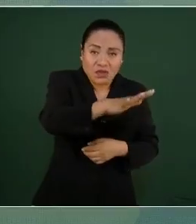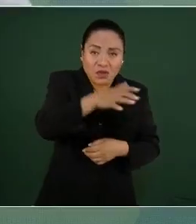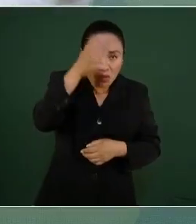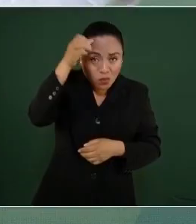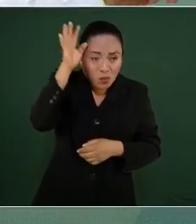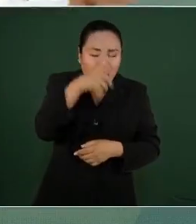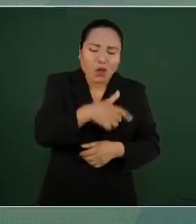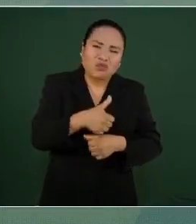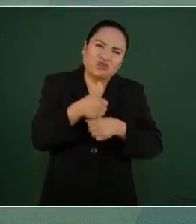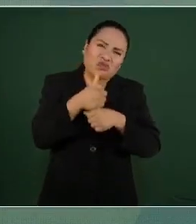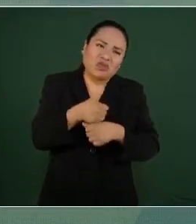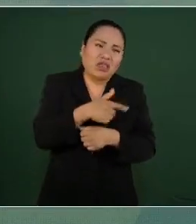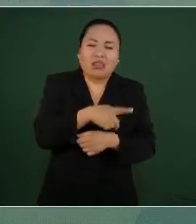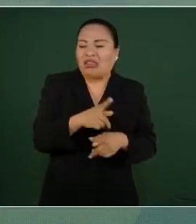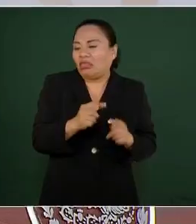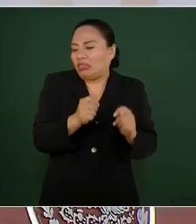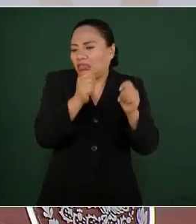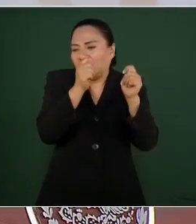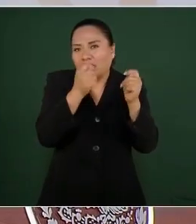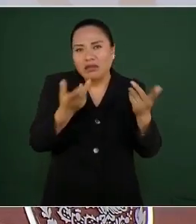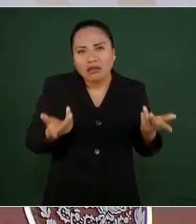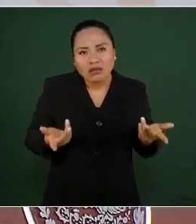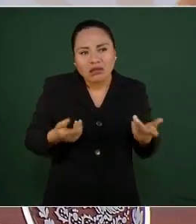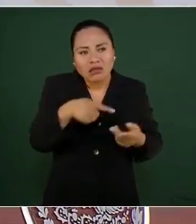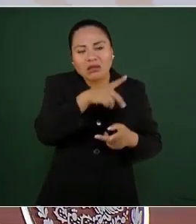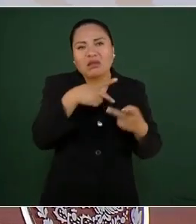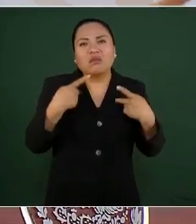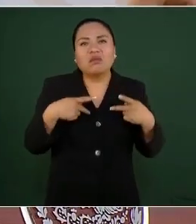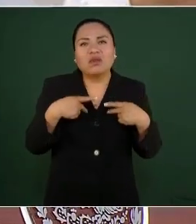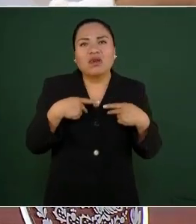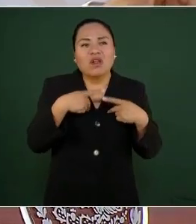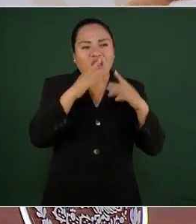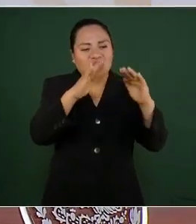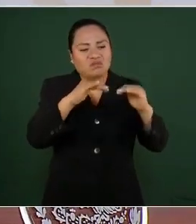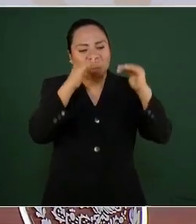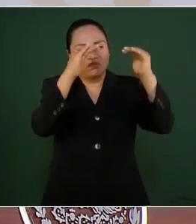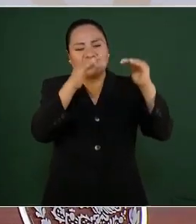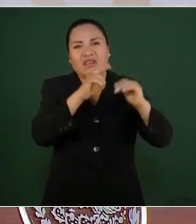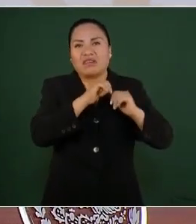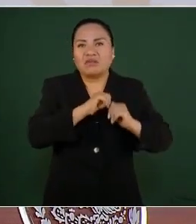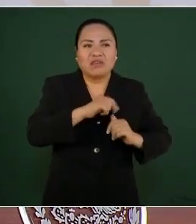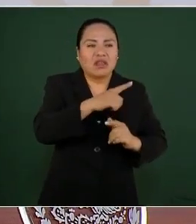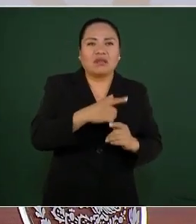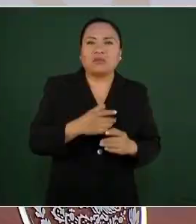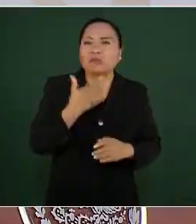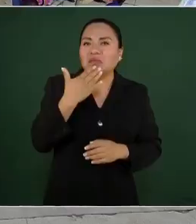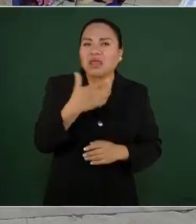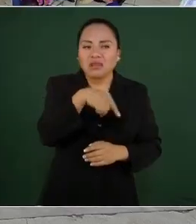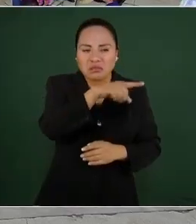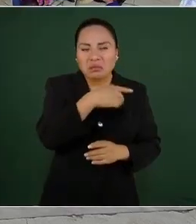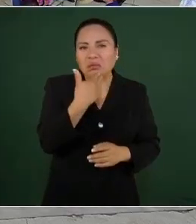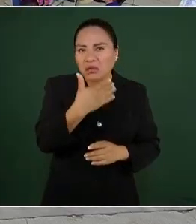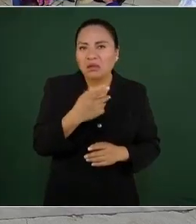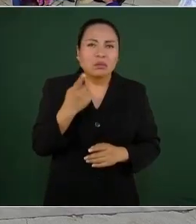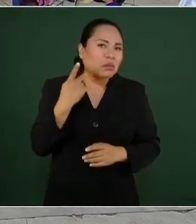porque a ellos les va bien en lo económico, en lo político.